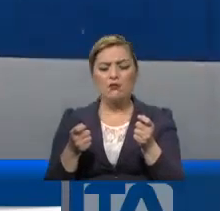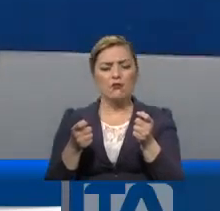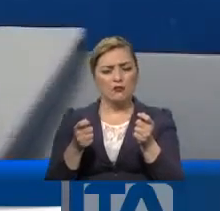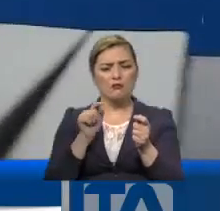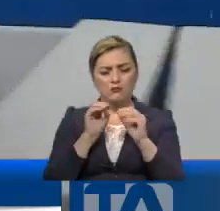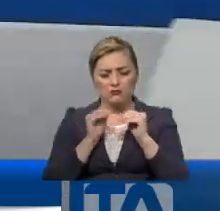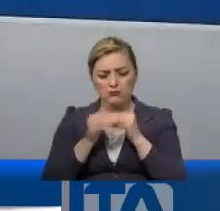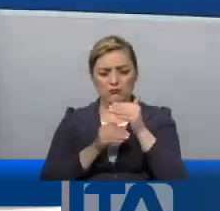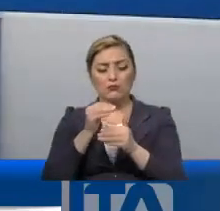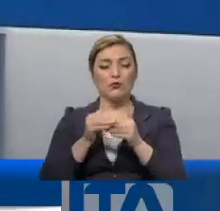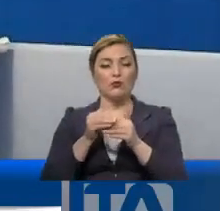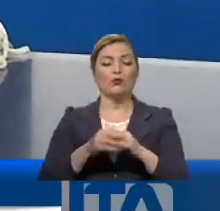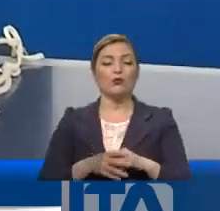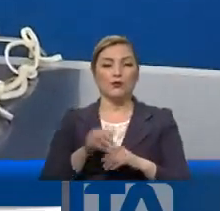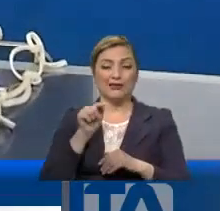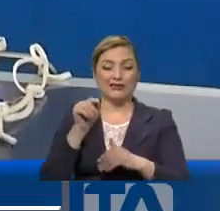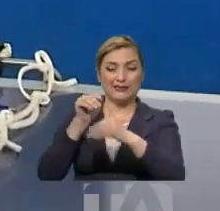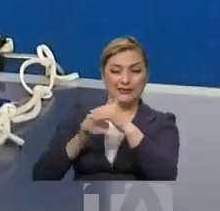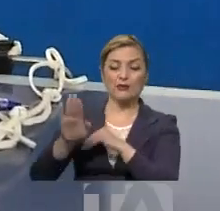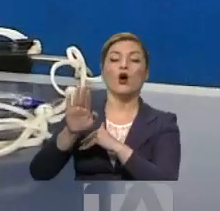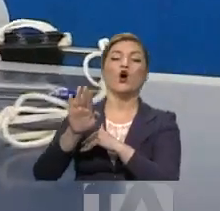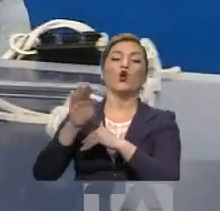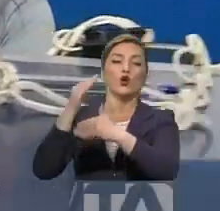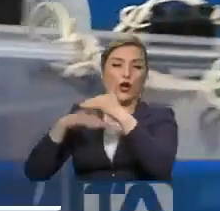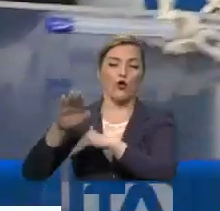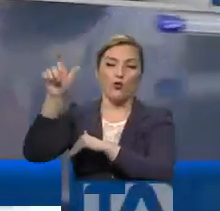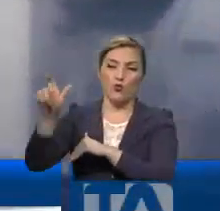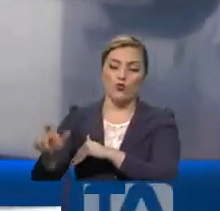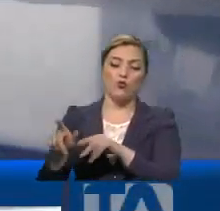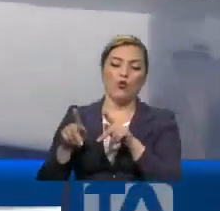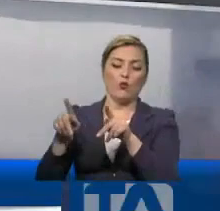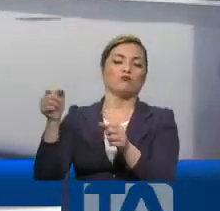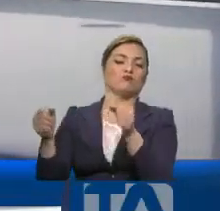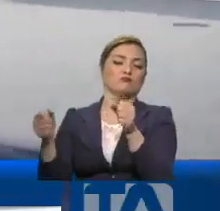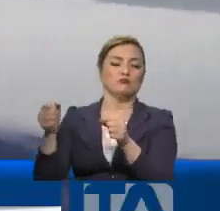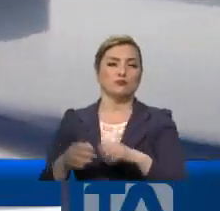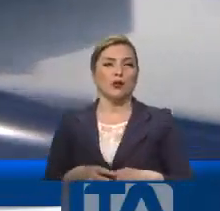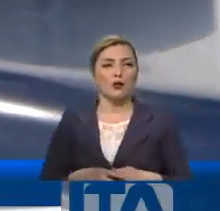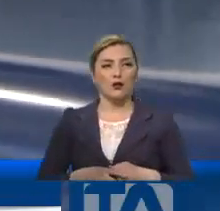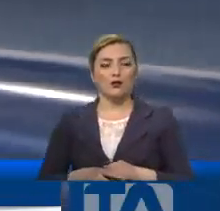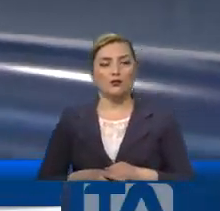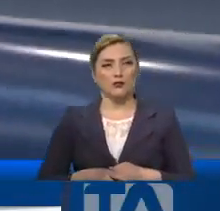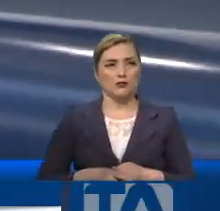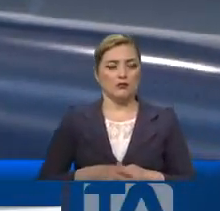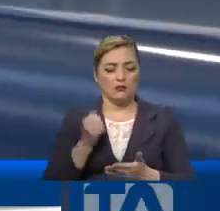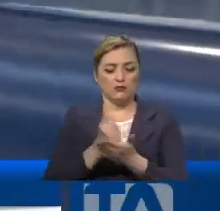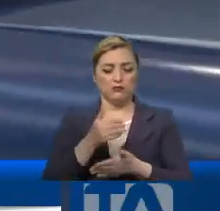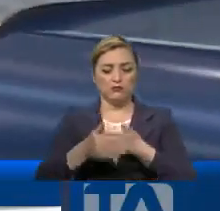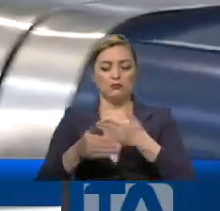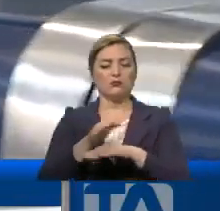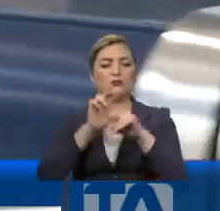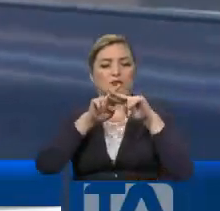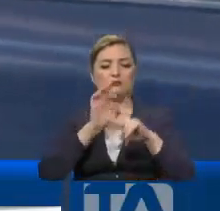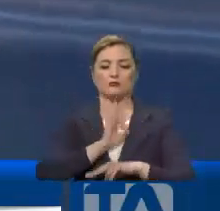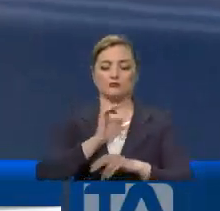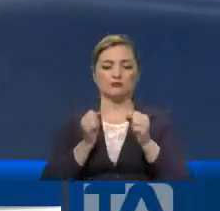es justamente el medio de comunicación que tenemos con la gente, enviaremos el permiso de circulación, con lo cual ya queda concluido el proceso de revisión